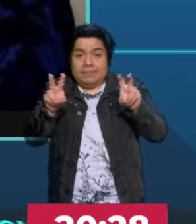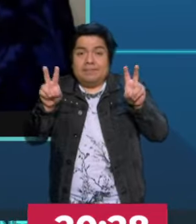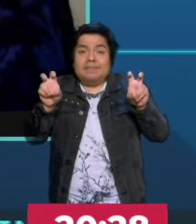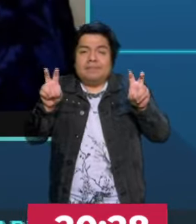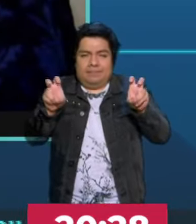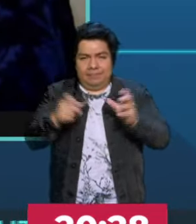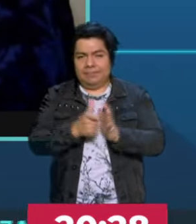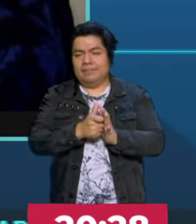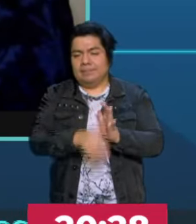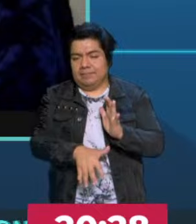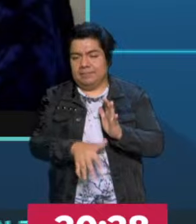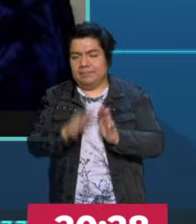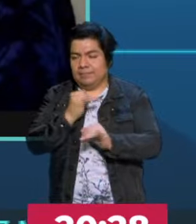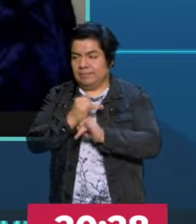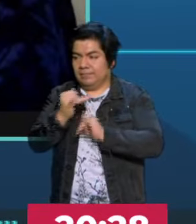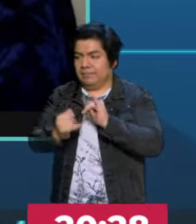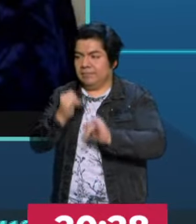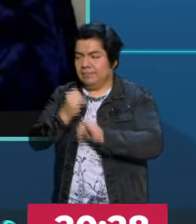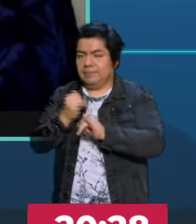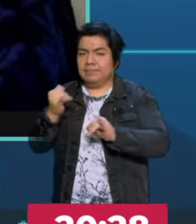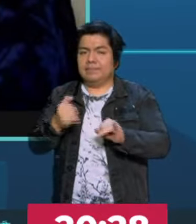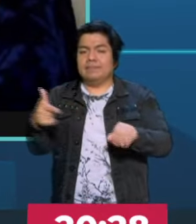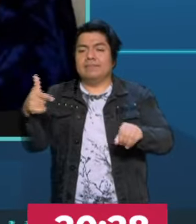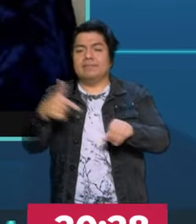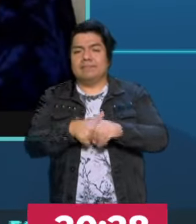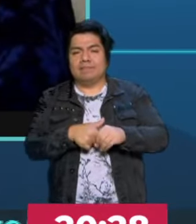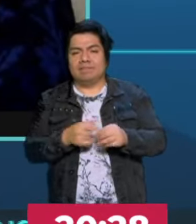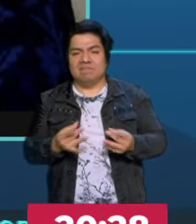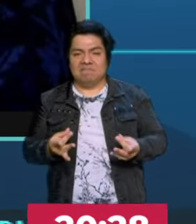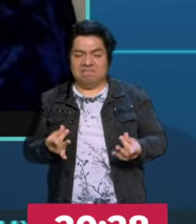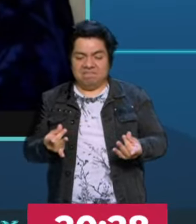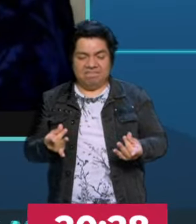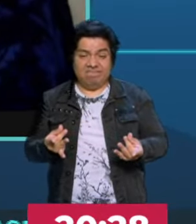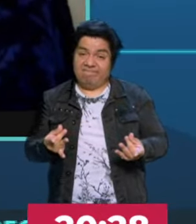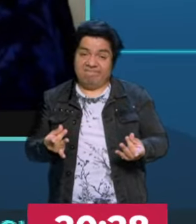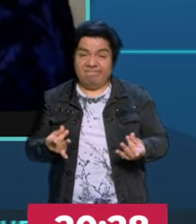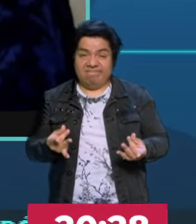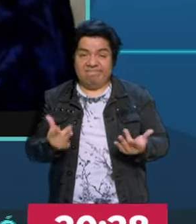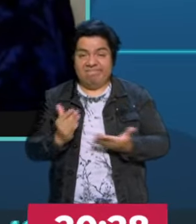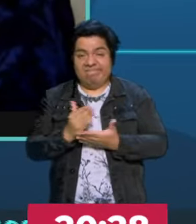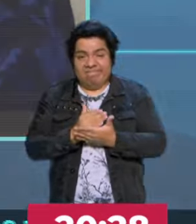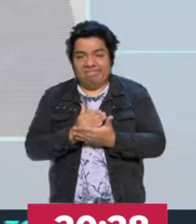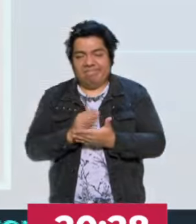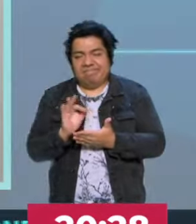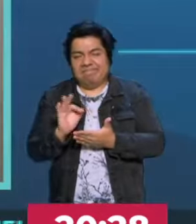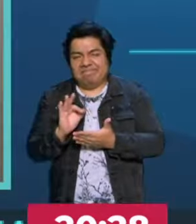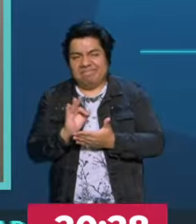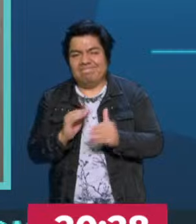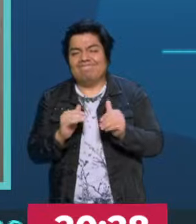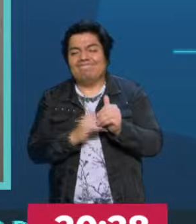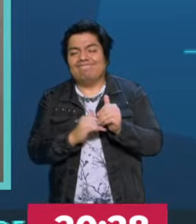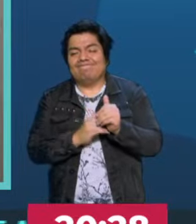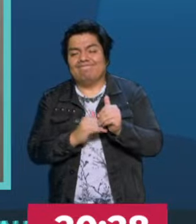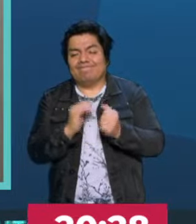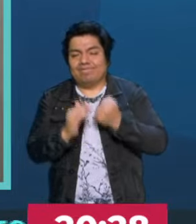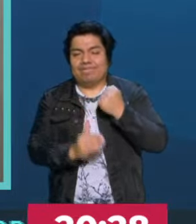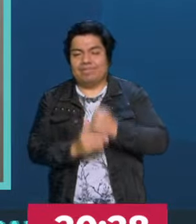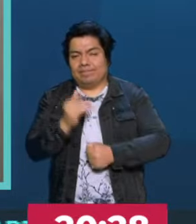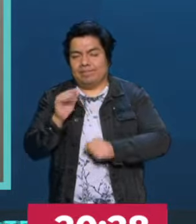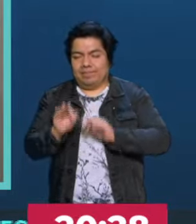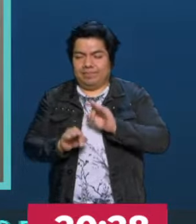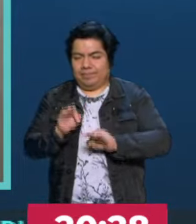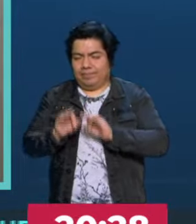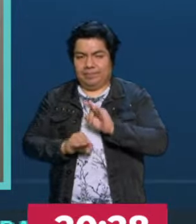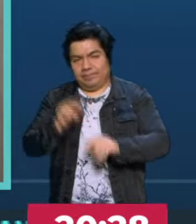el mercado internacional es un combustible de muy baja calidad o que puede tener un origen ilícito. Por eso el combatir